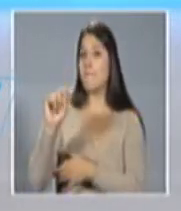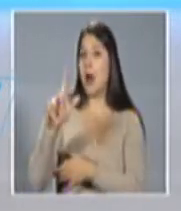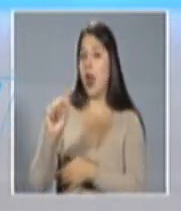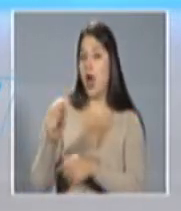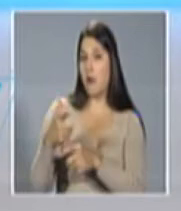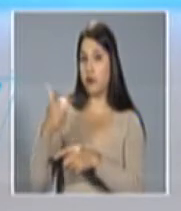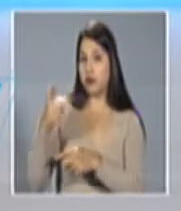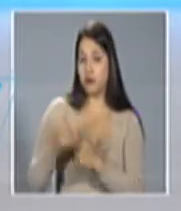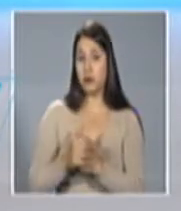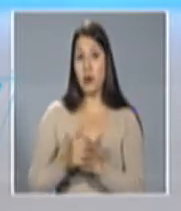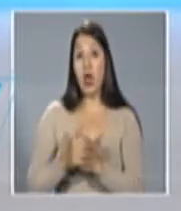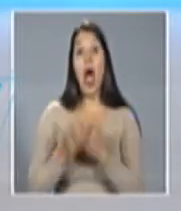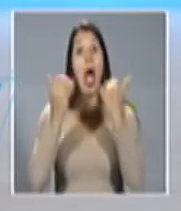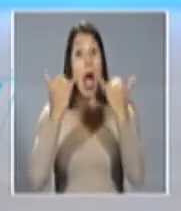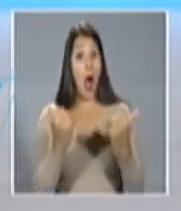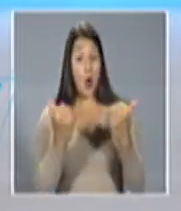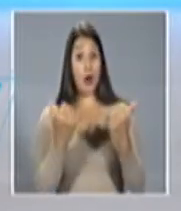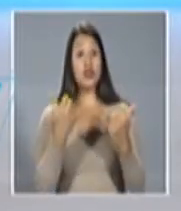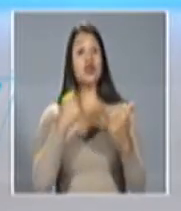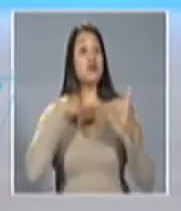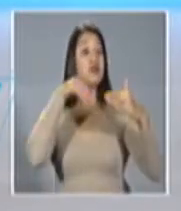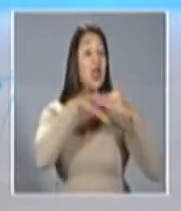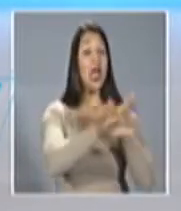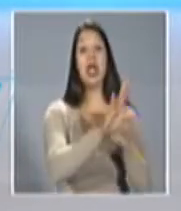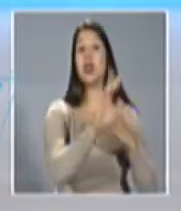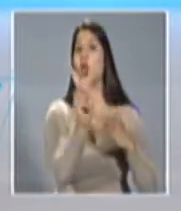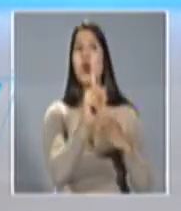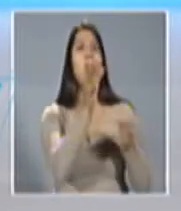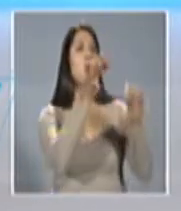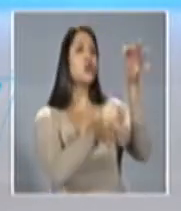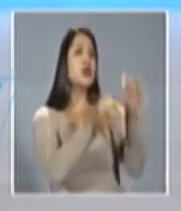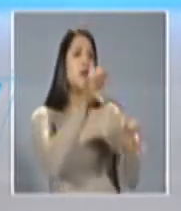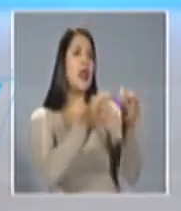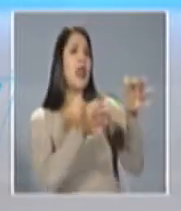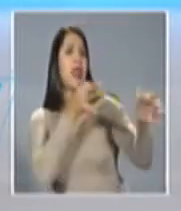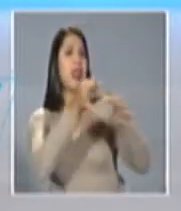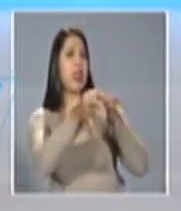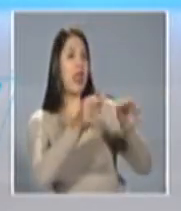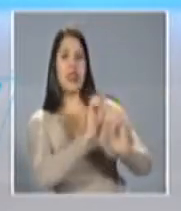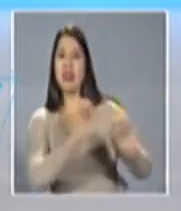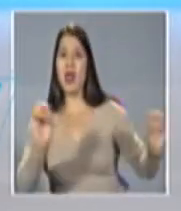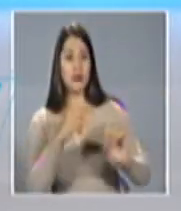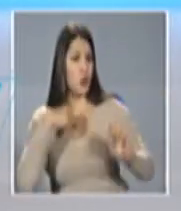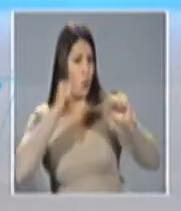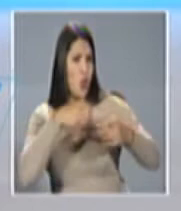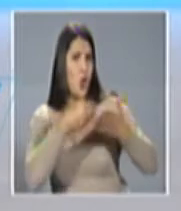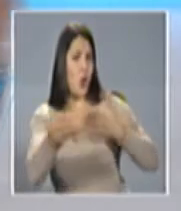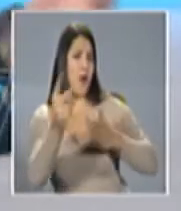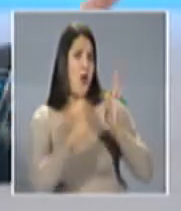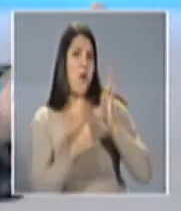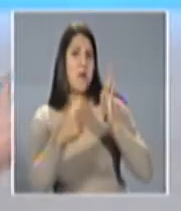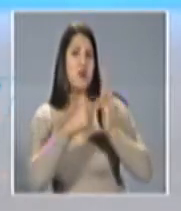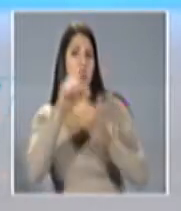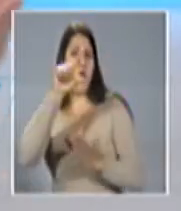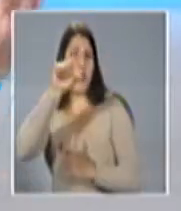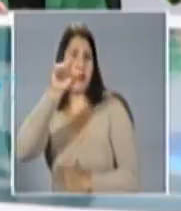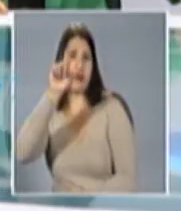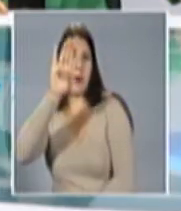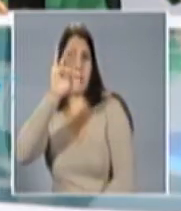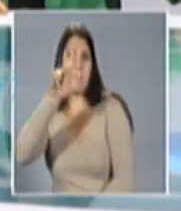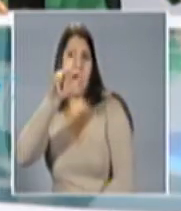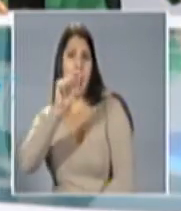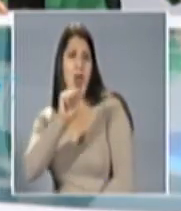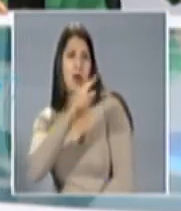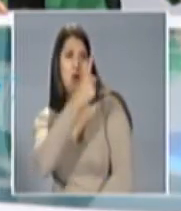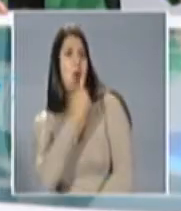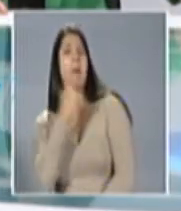puedo entrar en una armería y sin tener que dar justificación de nada, prácticamente sin ningún antecedente, comprar 1 millón de balas y a mí no me preguntan, oiga señor, ¿usted para